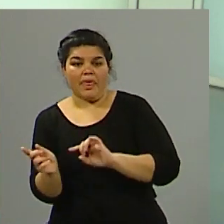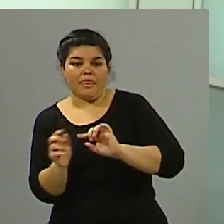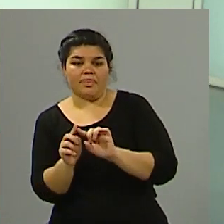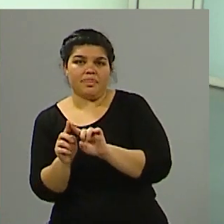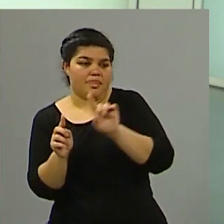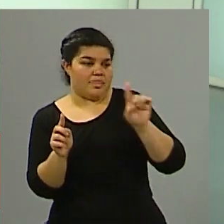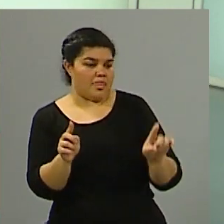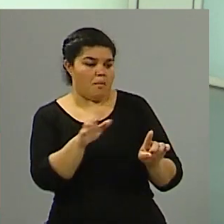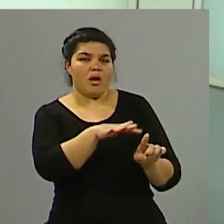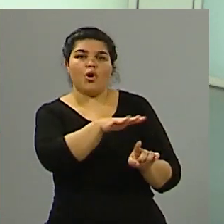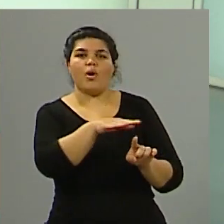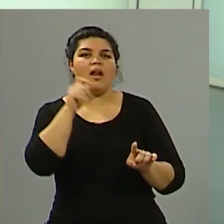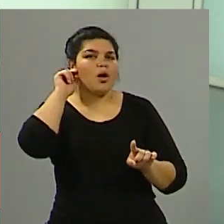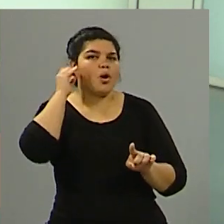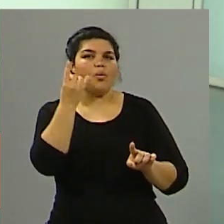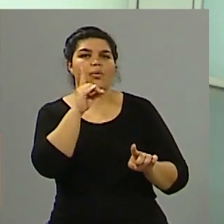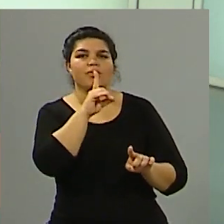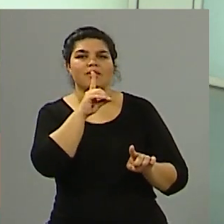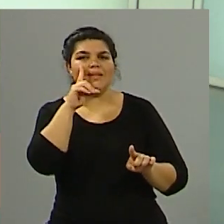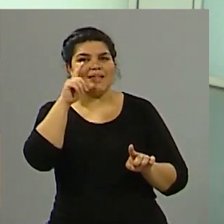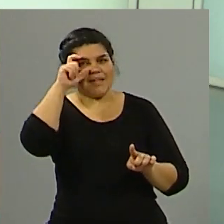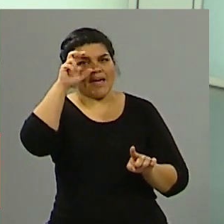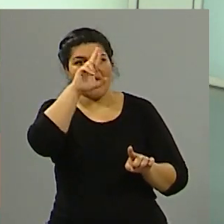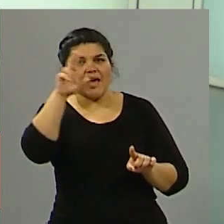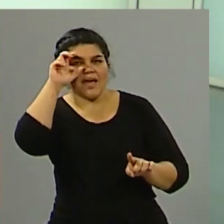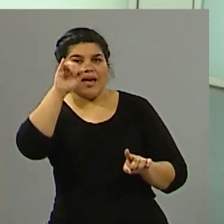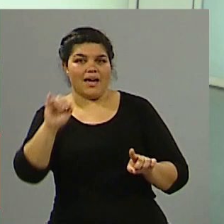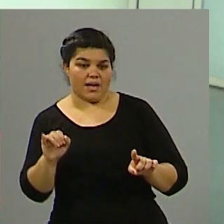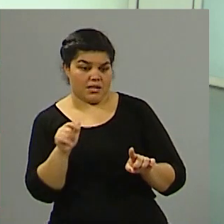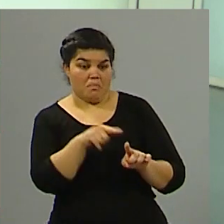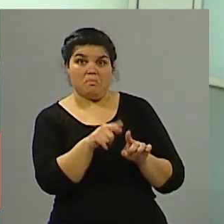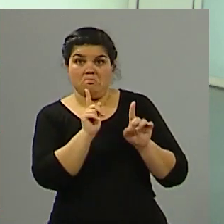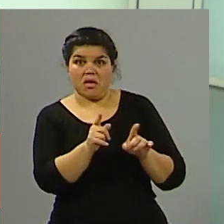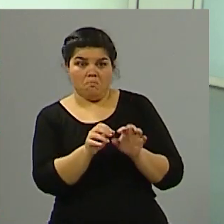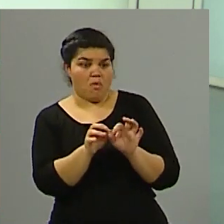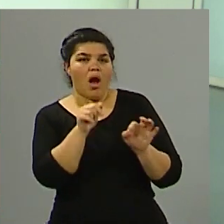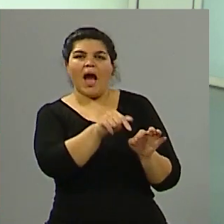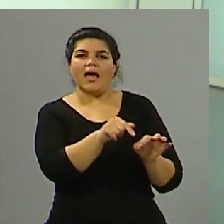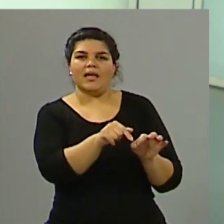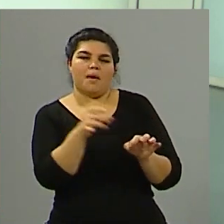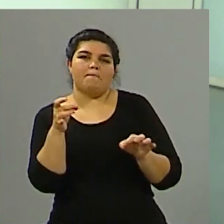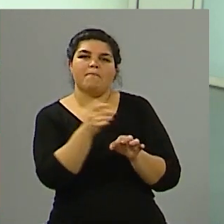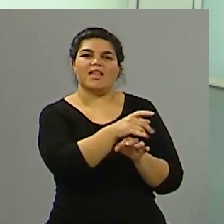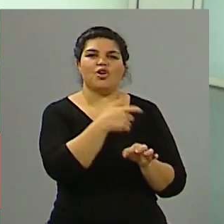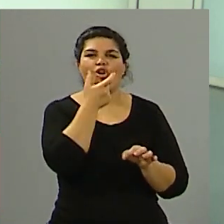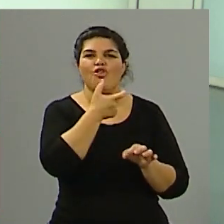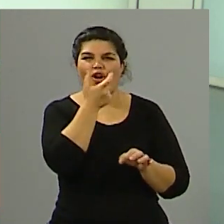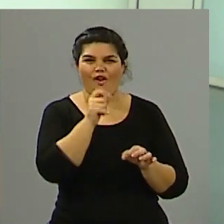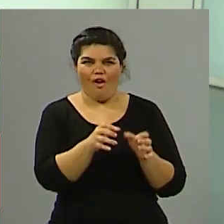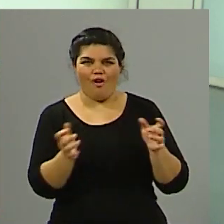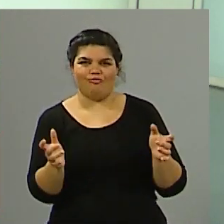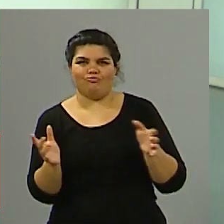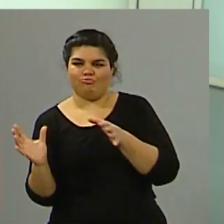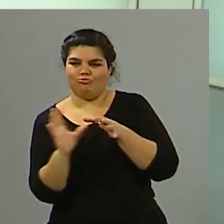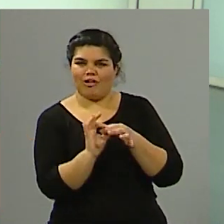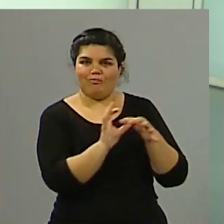Tranvía. Un proyecto ambicioso, pero no solamente que tiene pensado a nuestra provincia como destino, sino también a distintos puntos del país. Vienen trabajando en